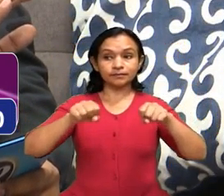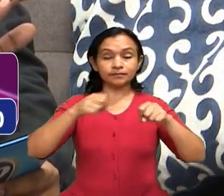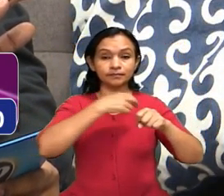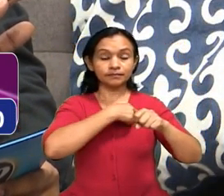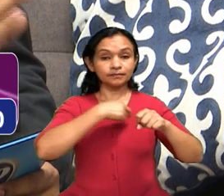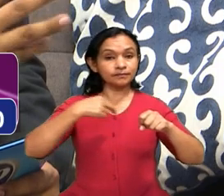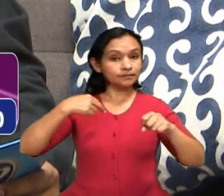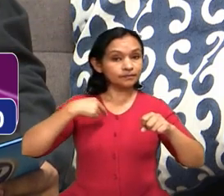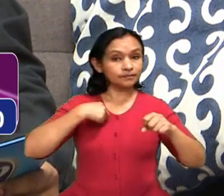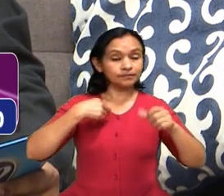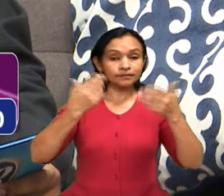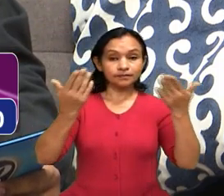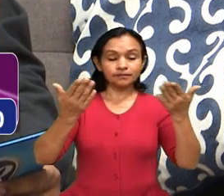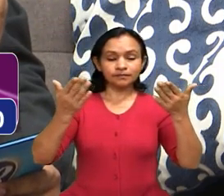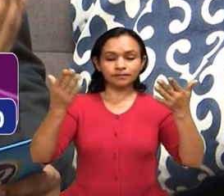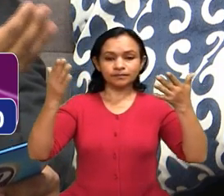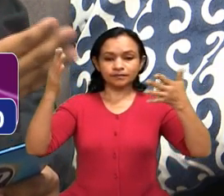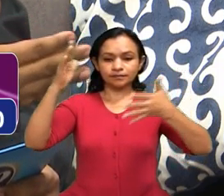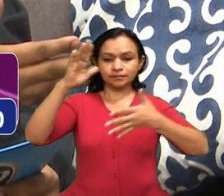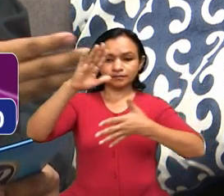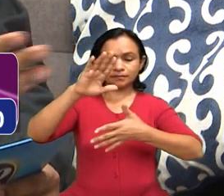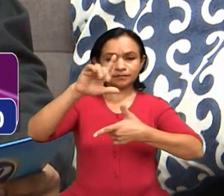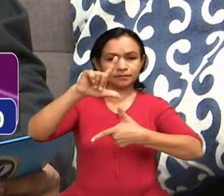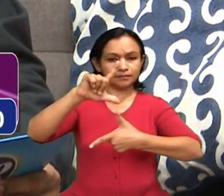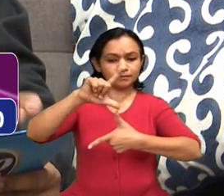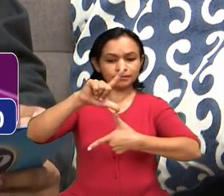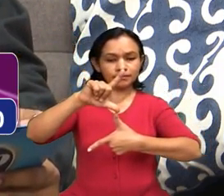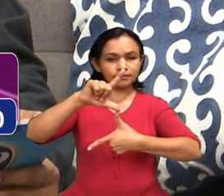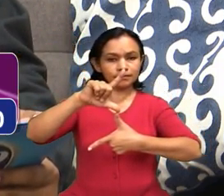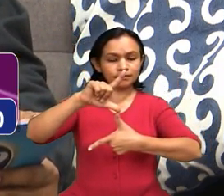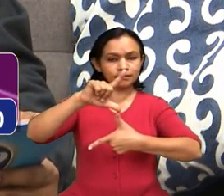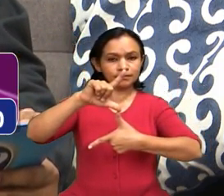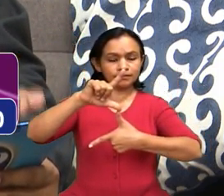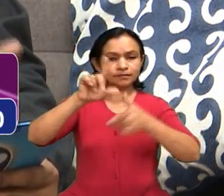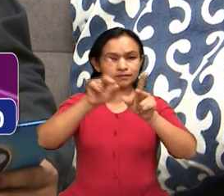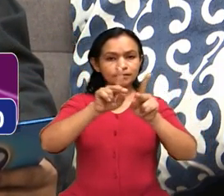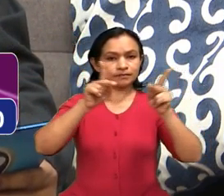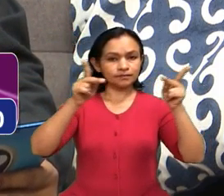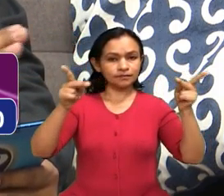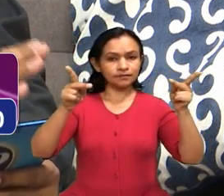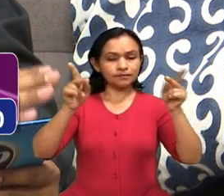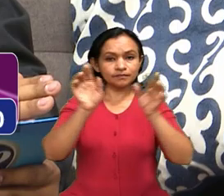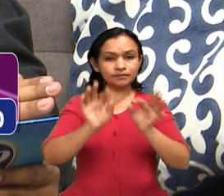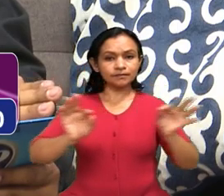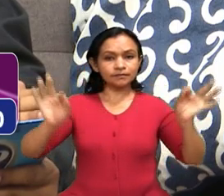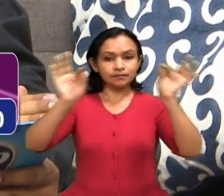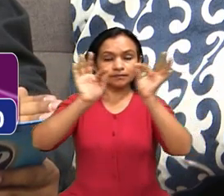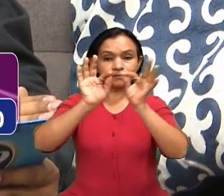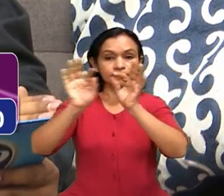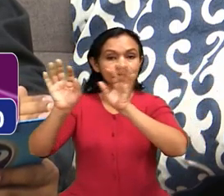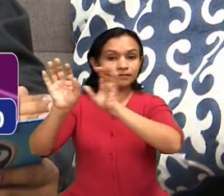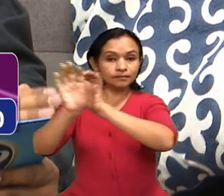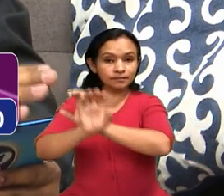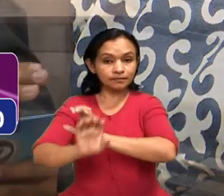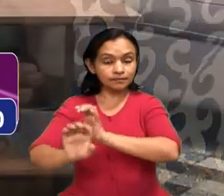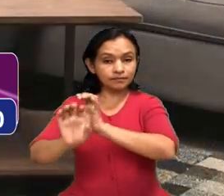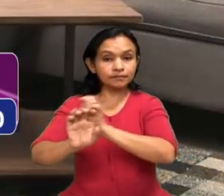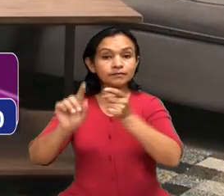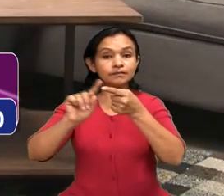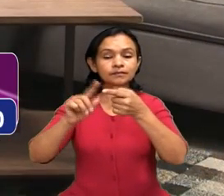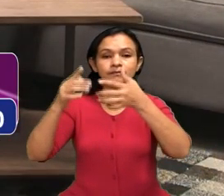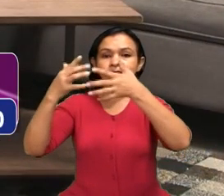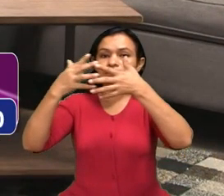dimensionar y poner a América Latina en los periódicos principales de Europa y de Estados Unidos a